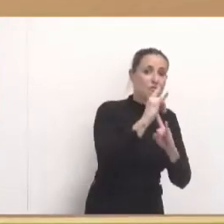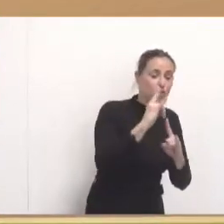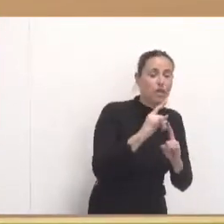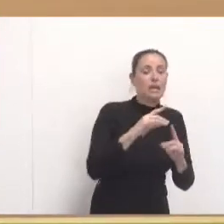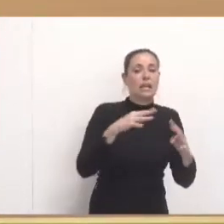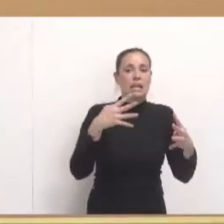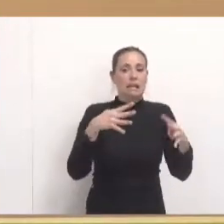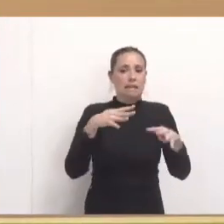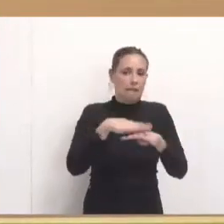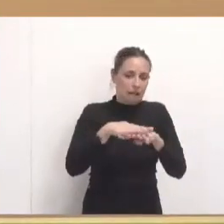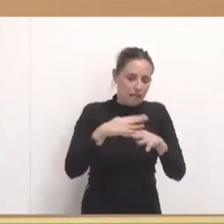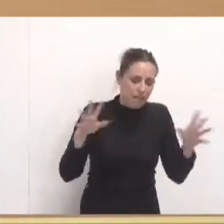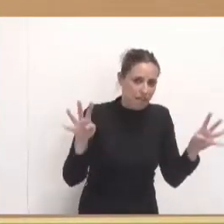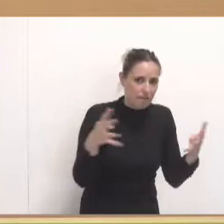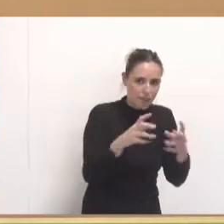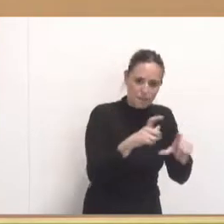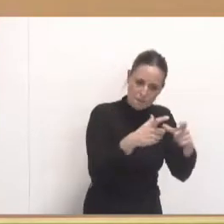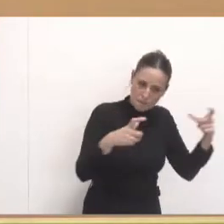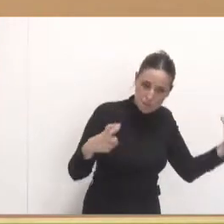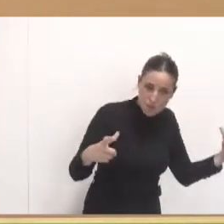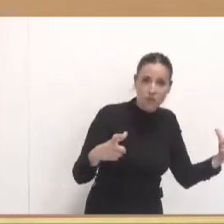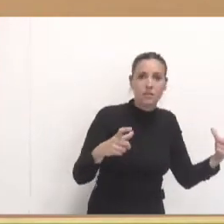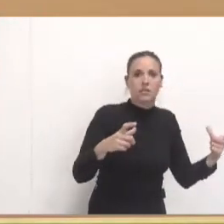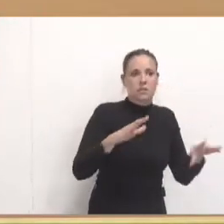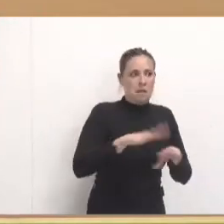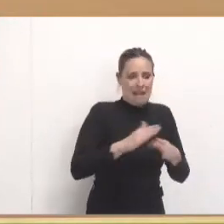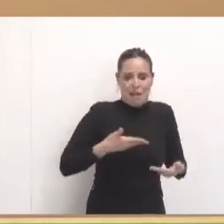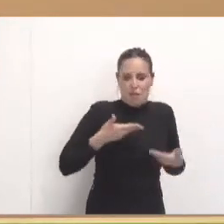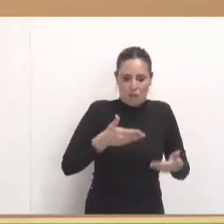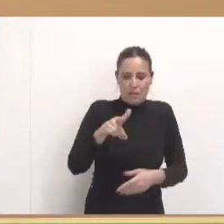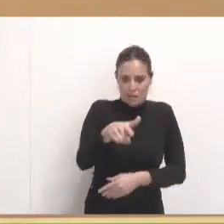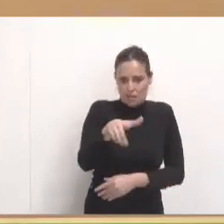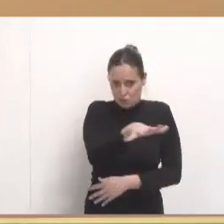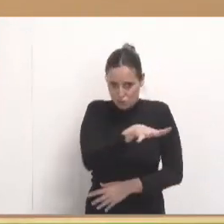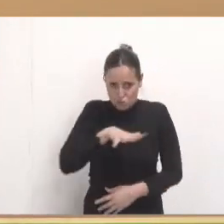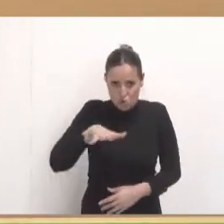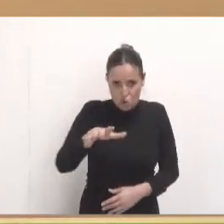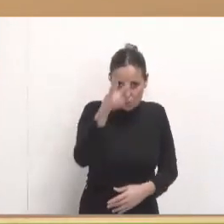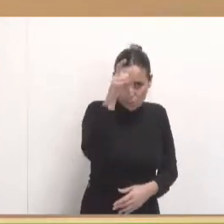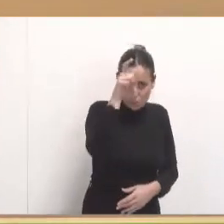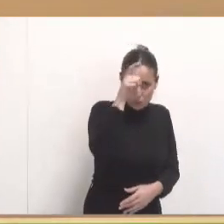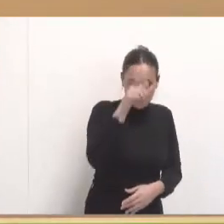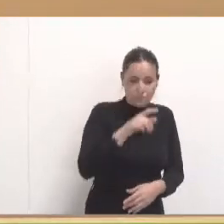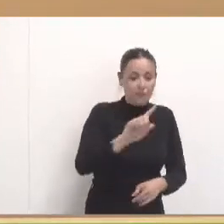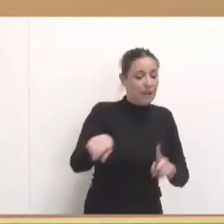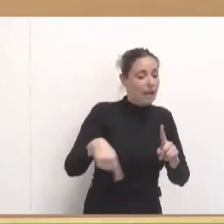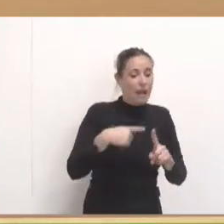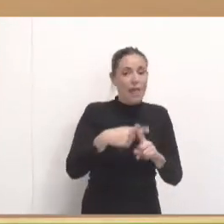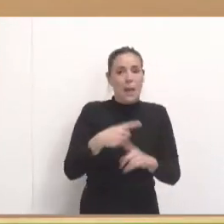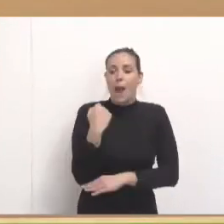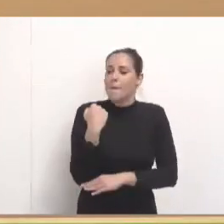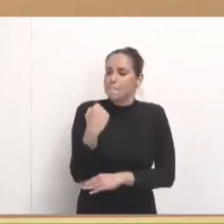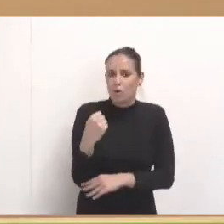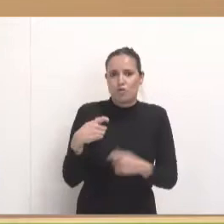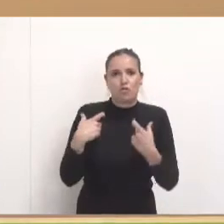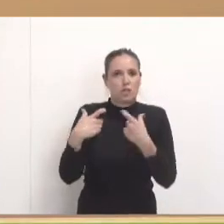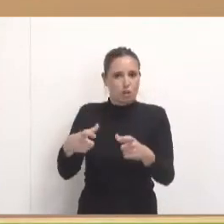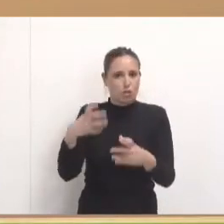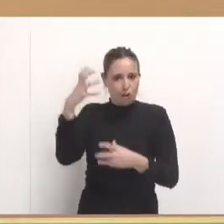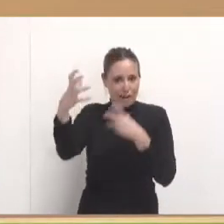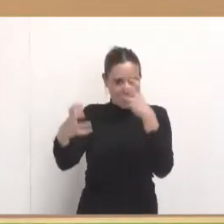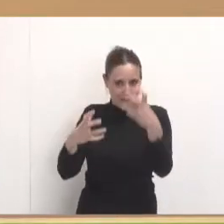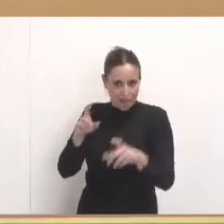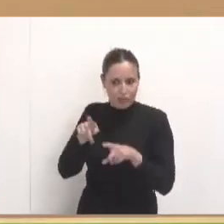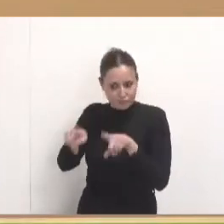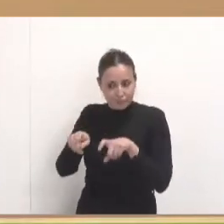elementos vertebradores esenciales que ayudan a fijar población en esta comarca, al tiempo que dar un mayor apoyo al sector agroganadero e intensificar sus